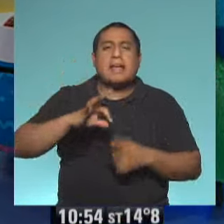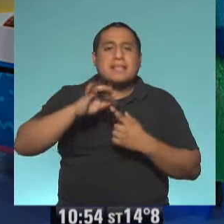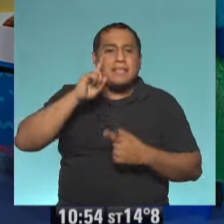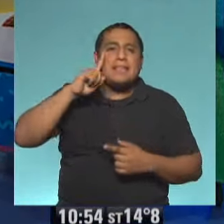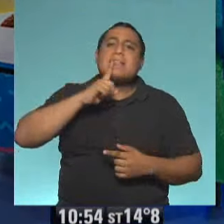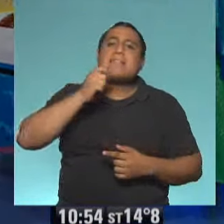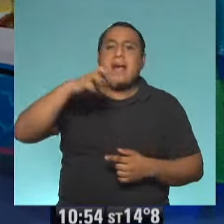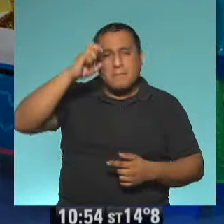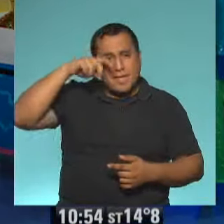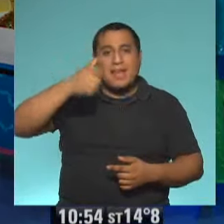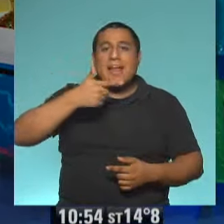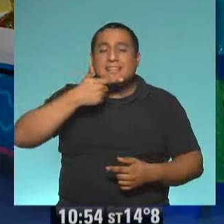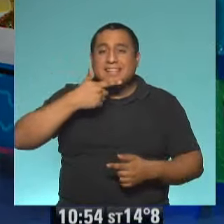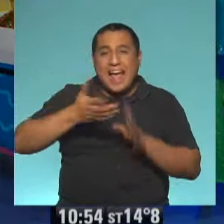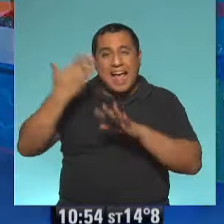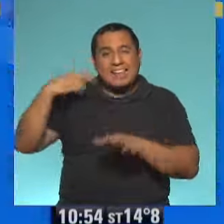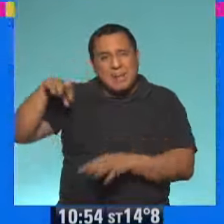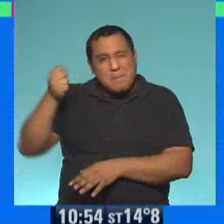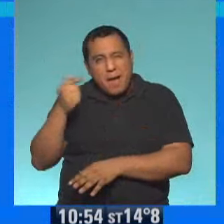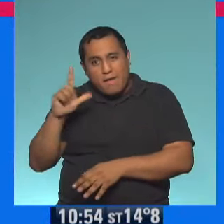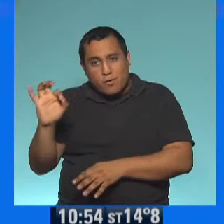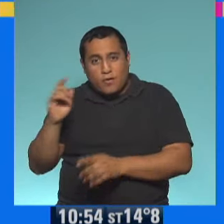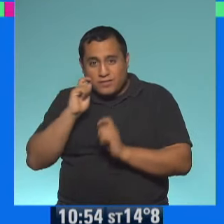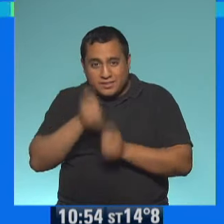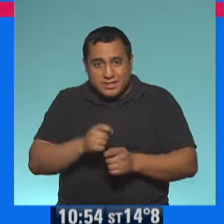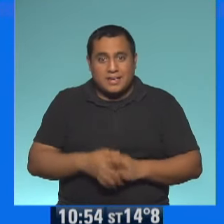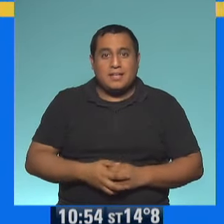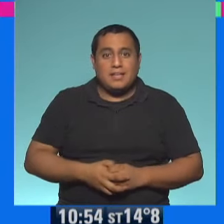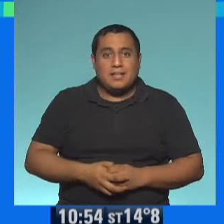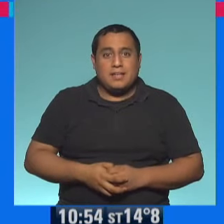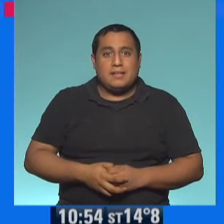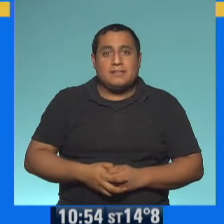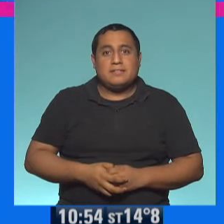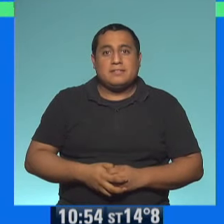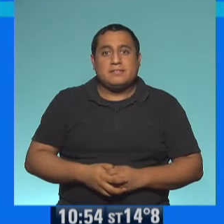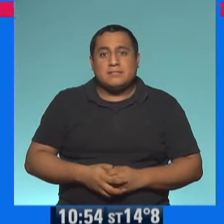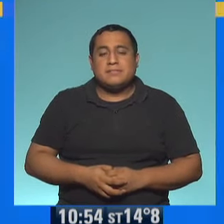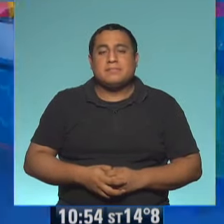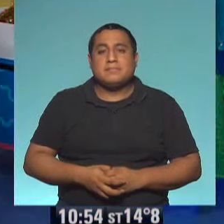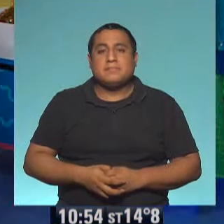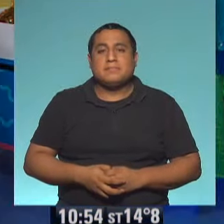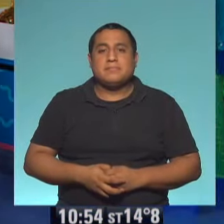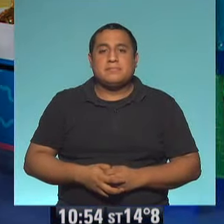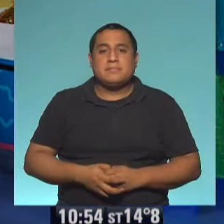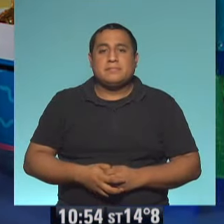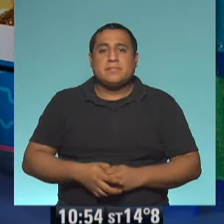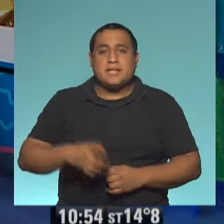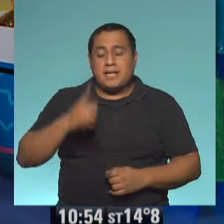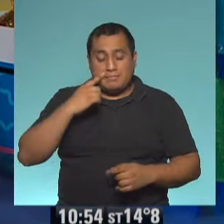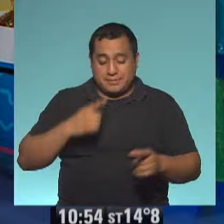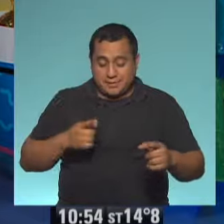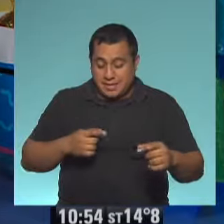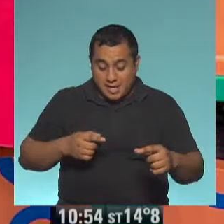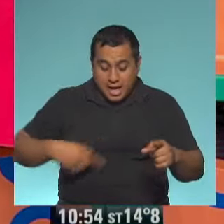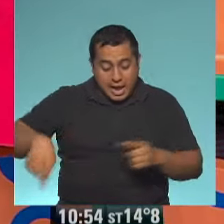que nos visitó. Ahí estoy pegando las letras al revés. Un montón de cosas. ¿Qué pasó? Sí, porque estoy trabajando al revés y pongo las